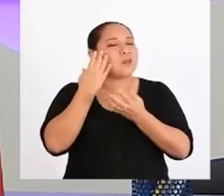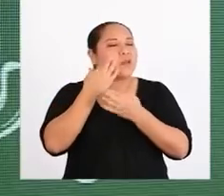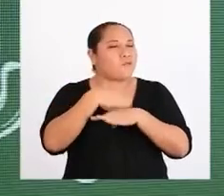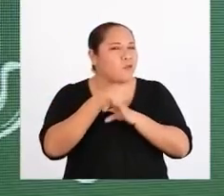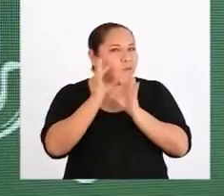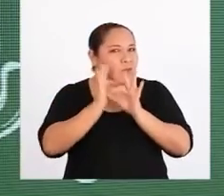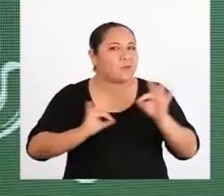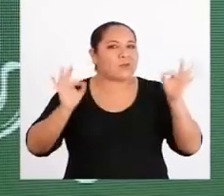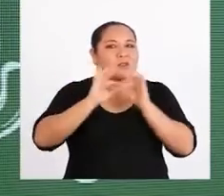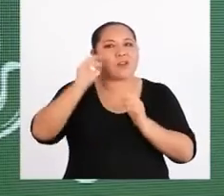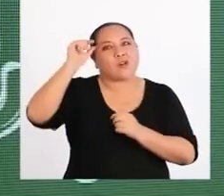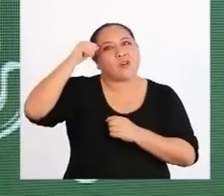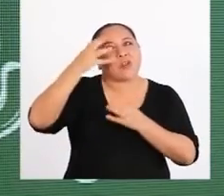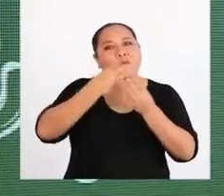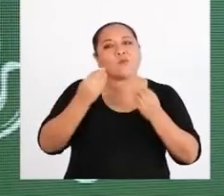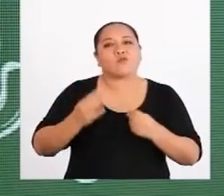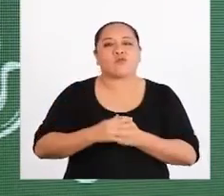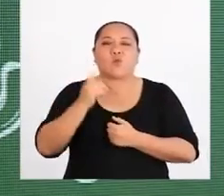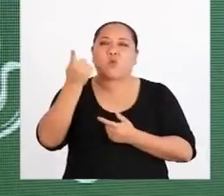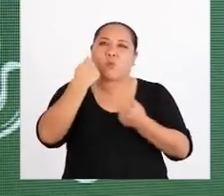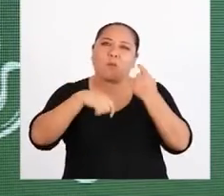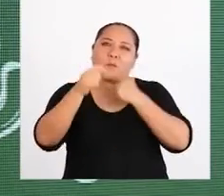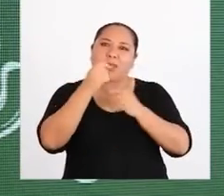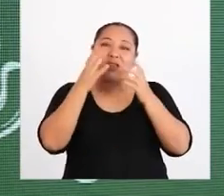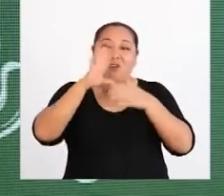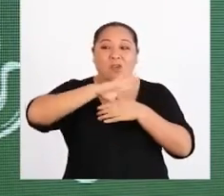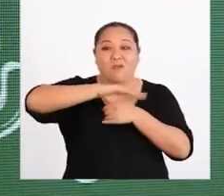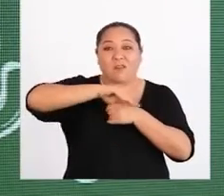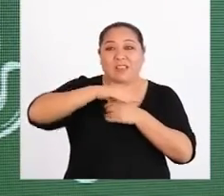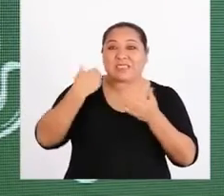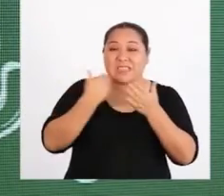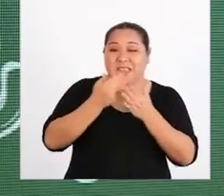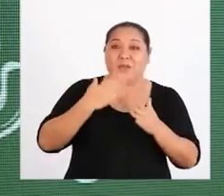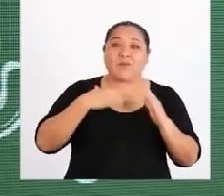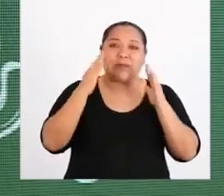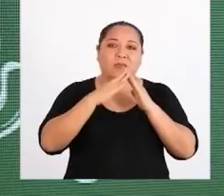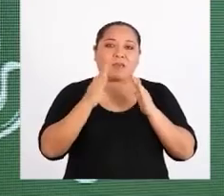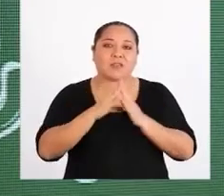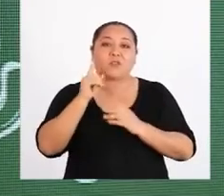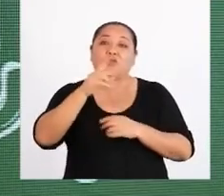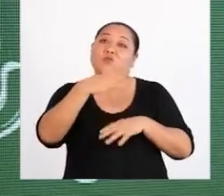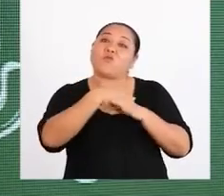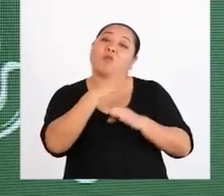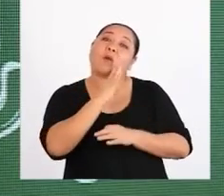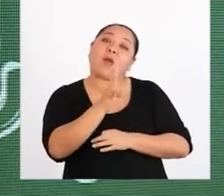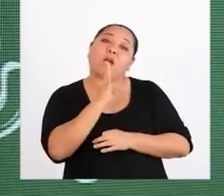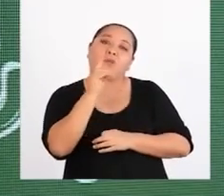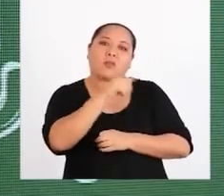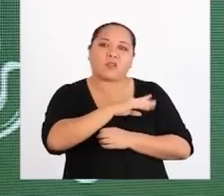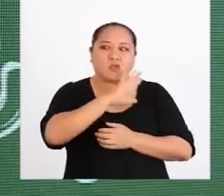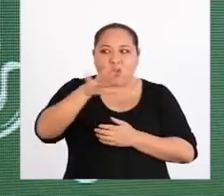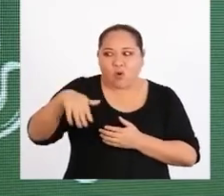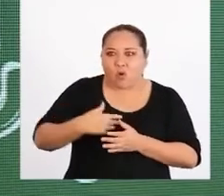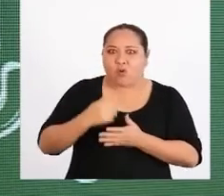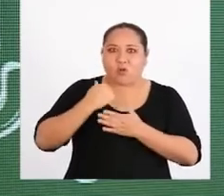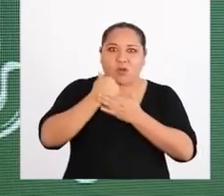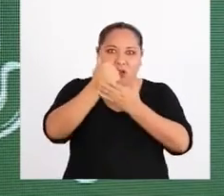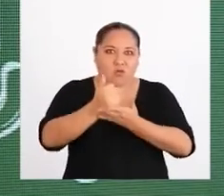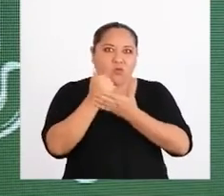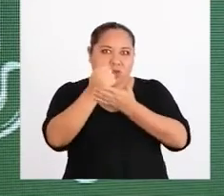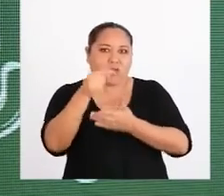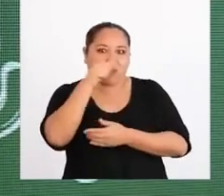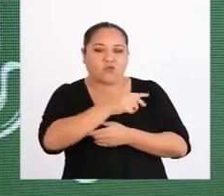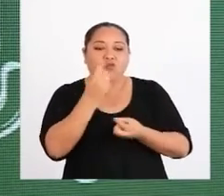importante. Recordaba mucho a un vendedor de una feria cerca de mi casa, quien con su forma de hablar y todos los beneficios que